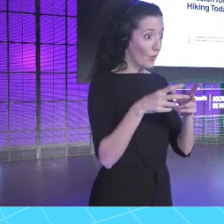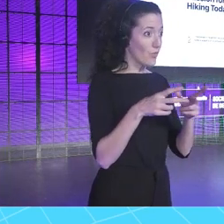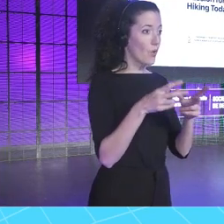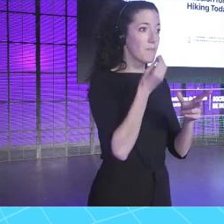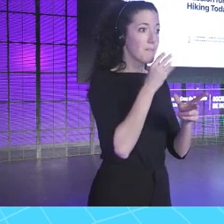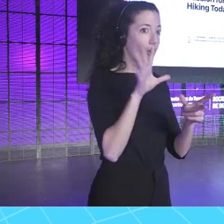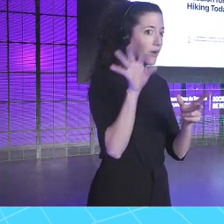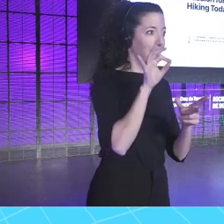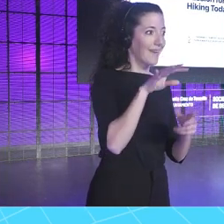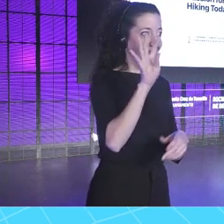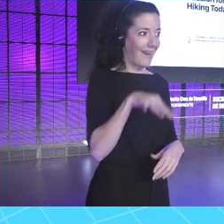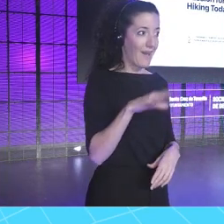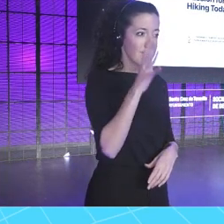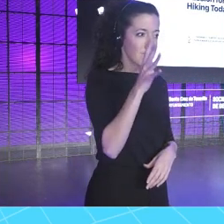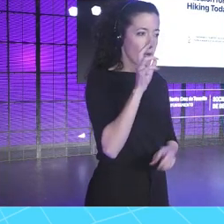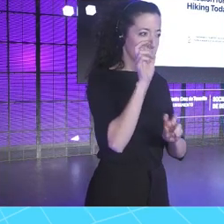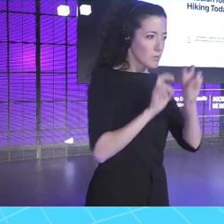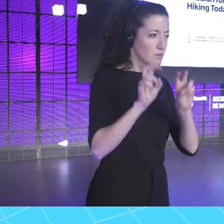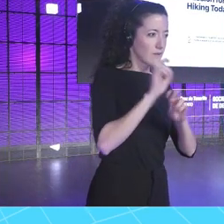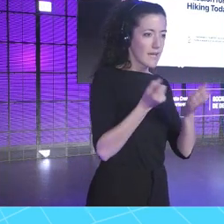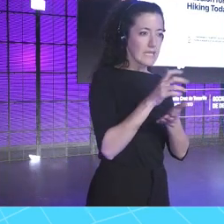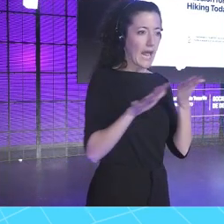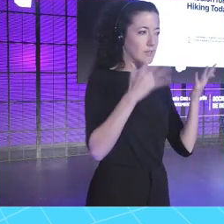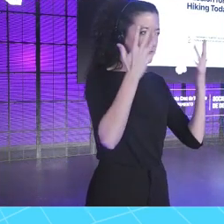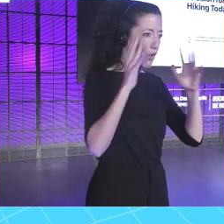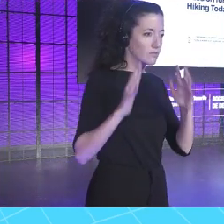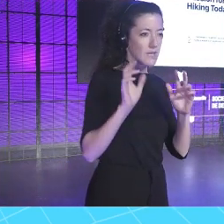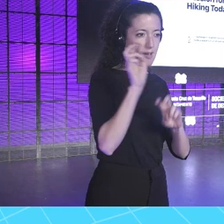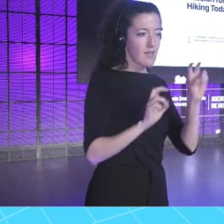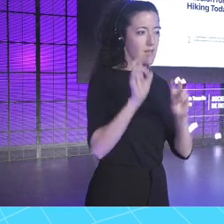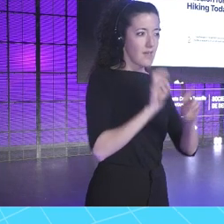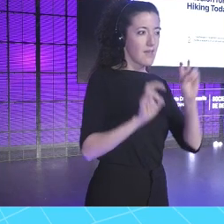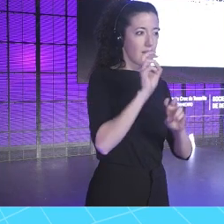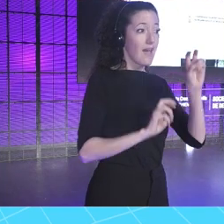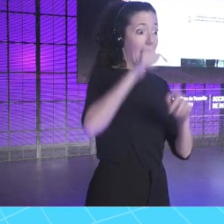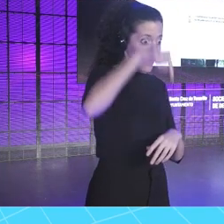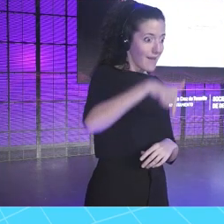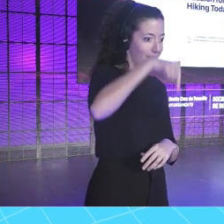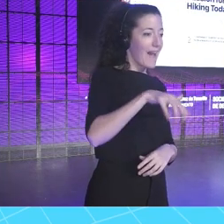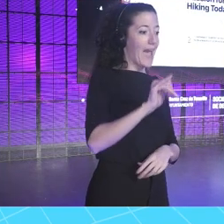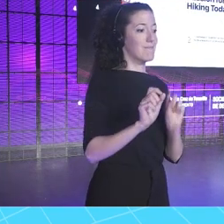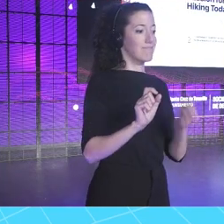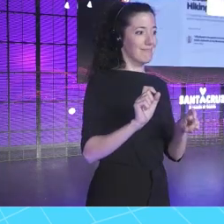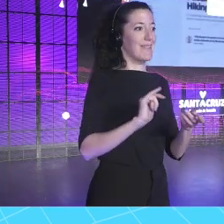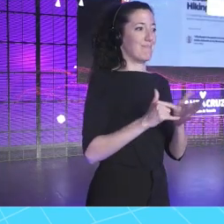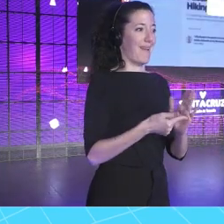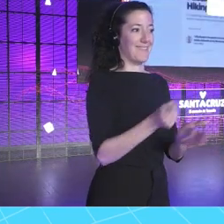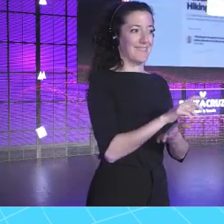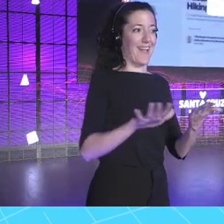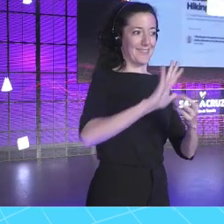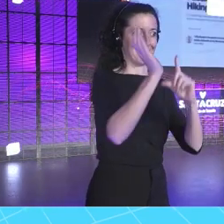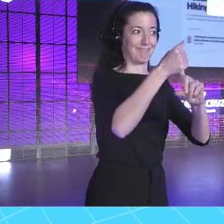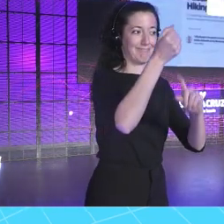el botón que no veis el resto de España no lo veis y nosotros plan gratis ahí abajo y lo encontramos y